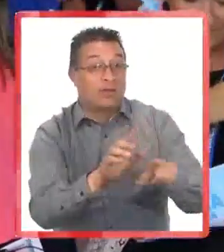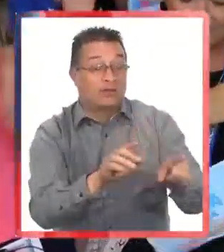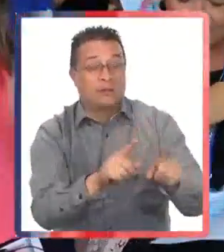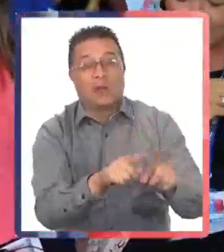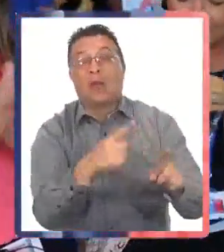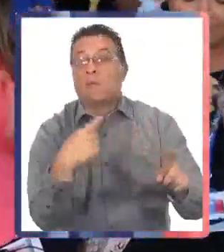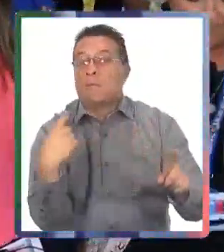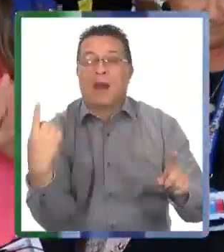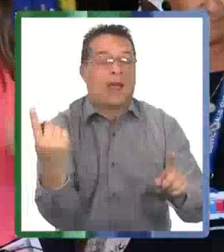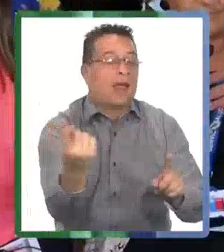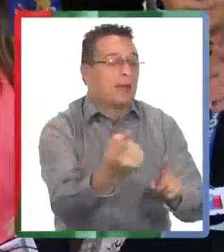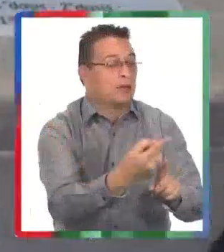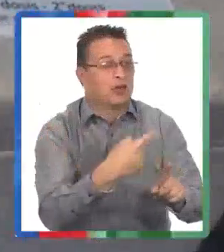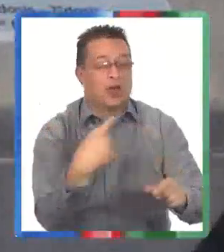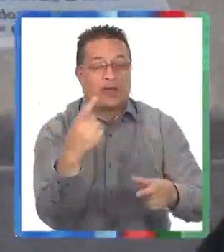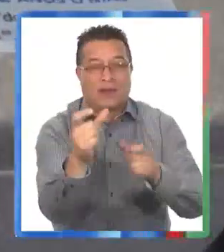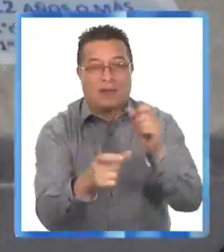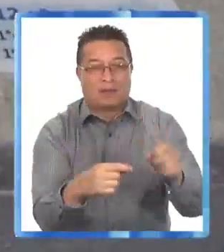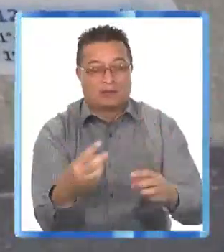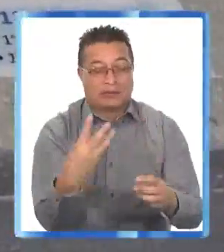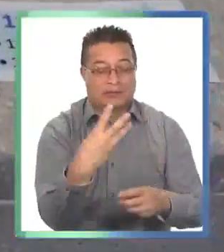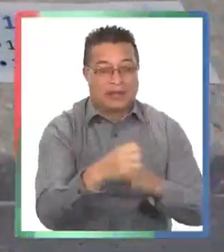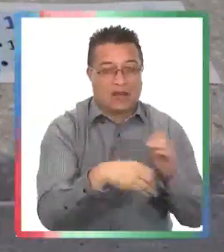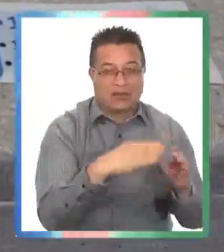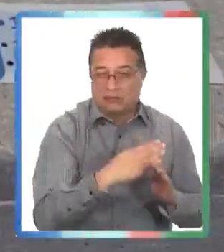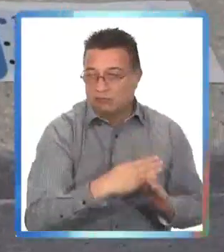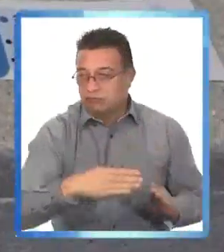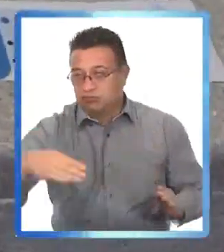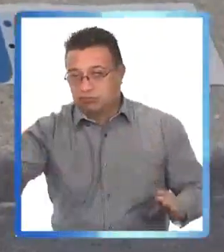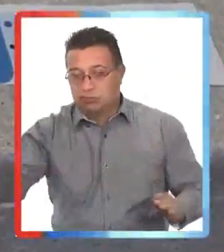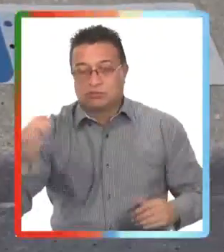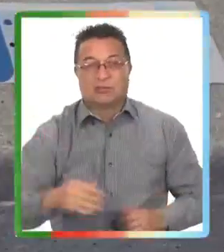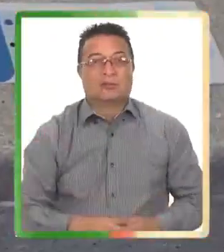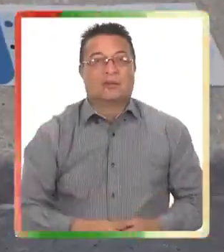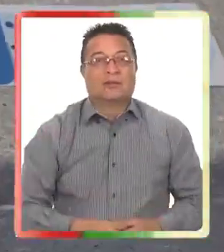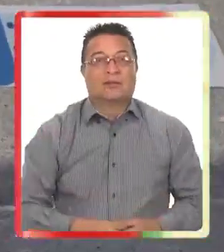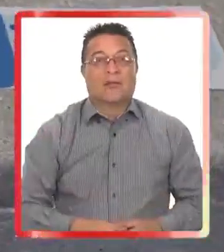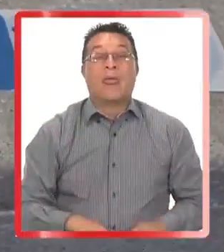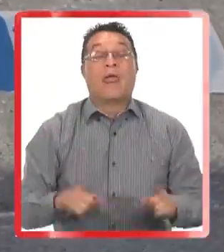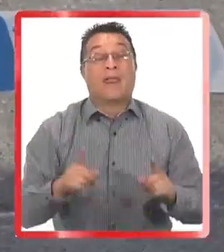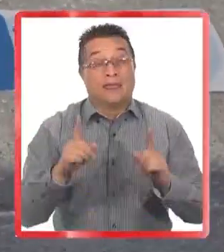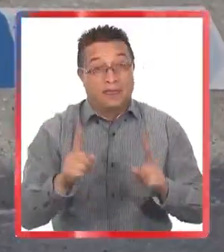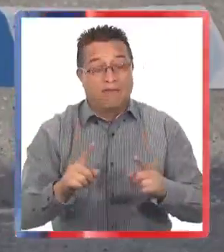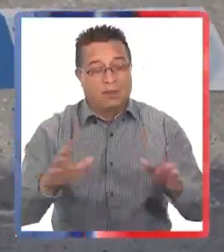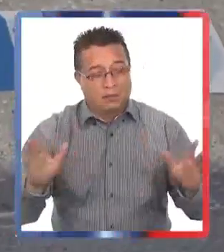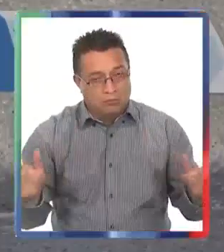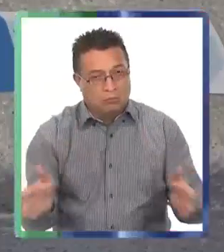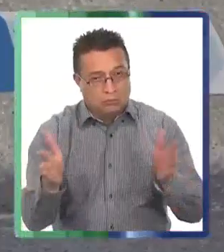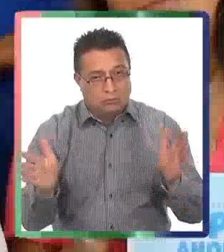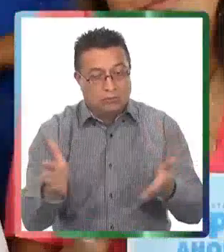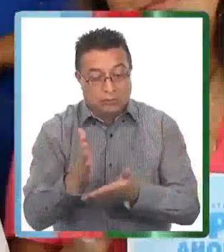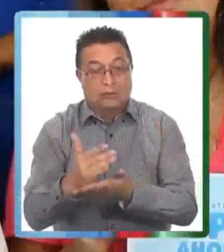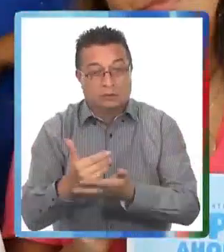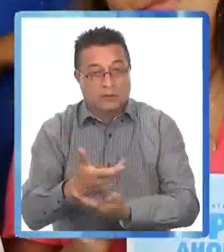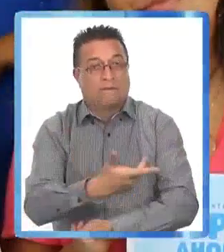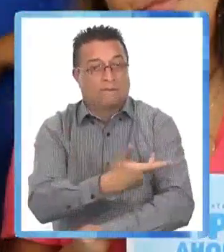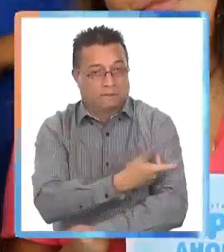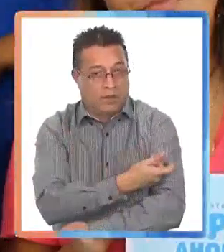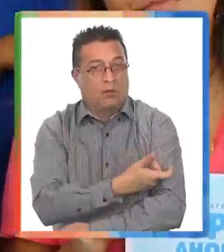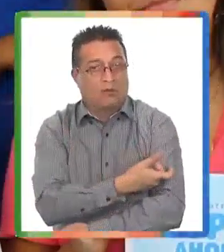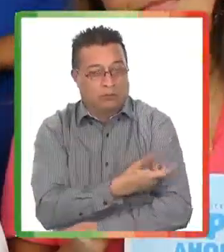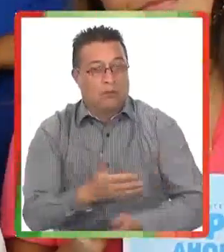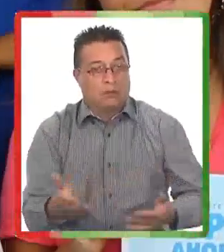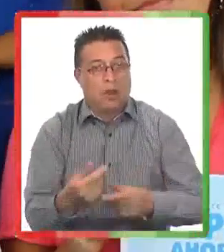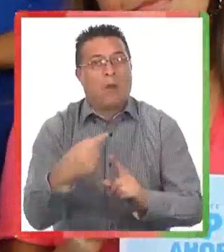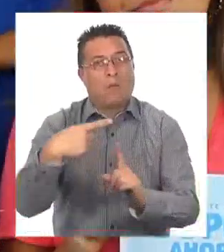COVID-19 es para toda la población a partir de los 3 años de edad. Tenemos que potenciar la estrategia de vacunación